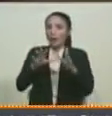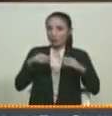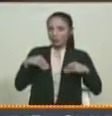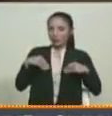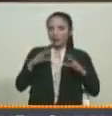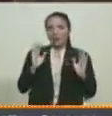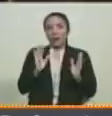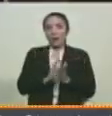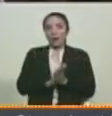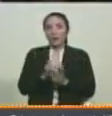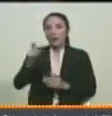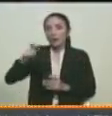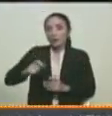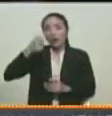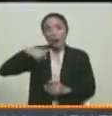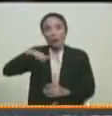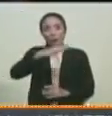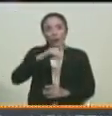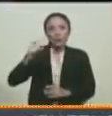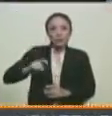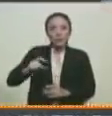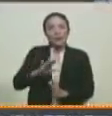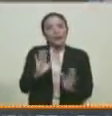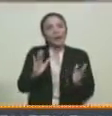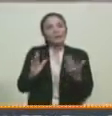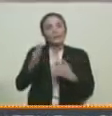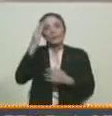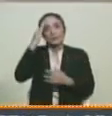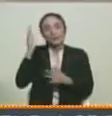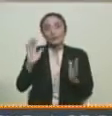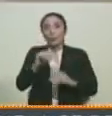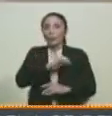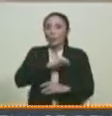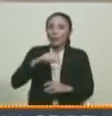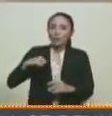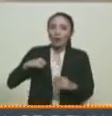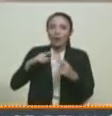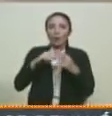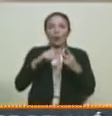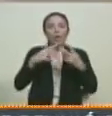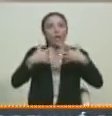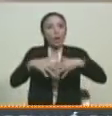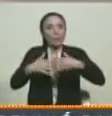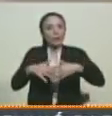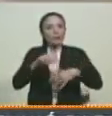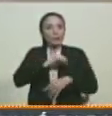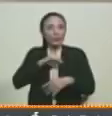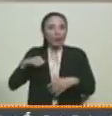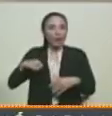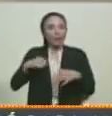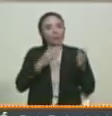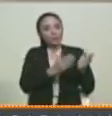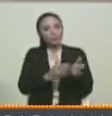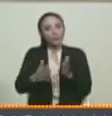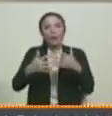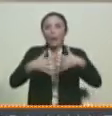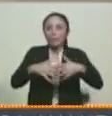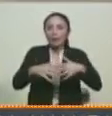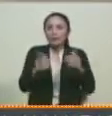que necesita del capital privado, de los pequeños emprendedores, de la pequeña y mediana